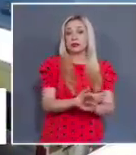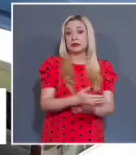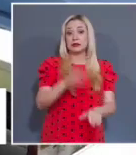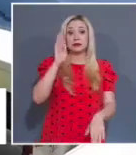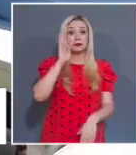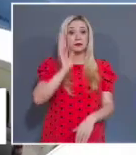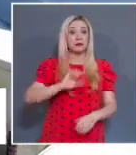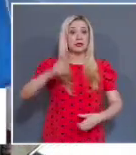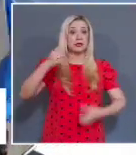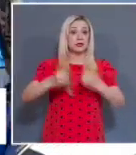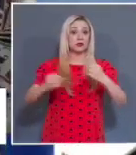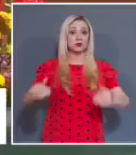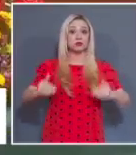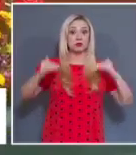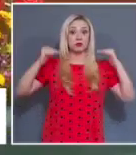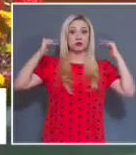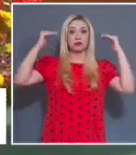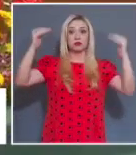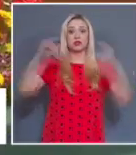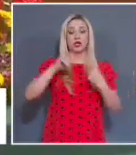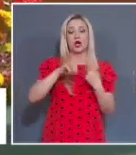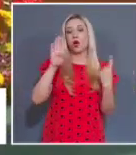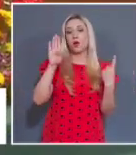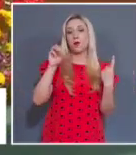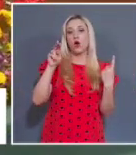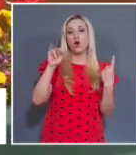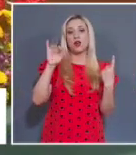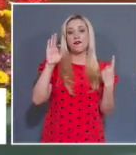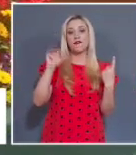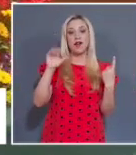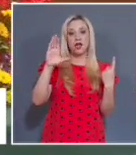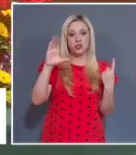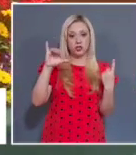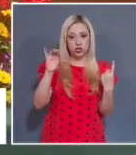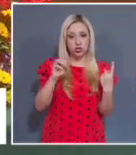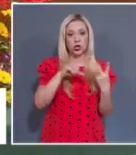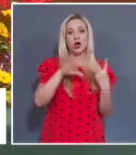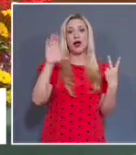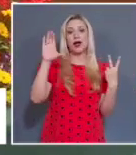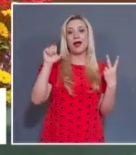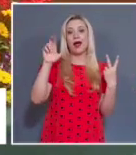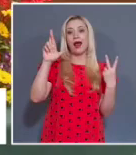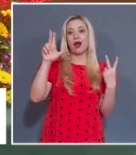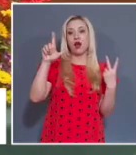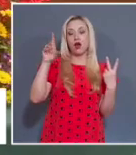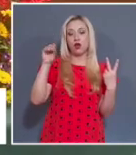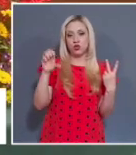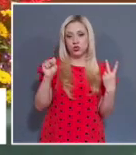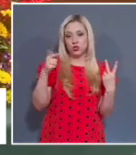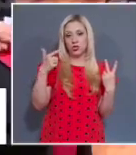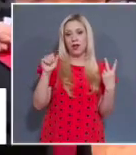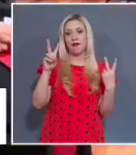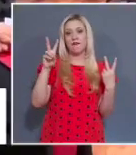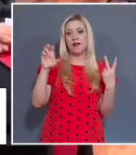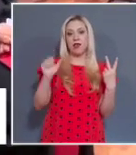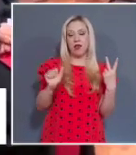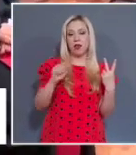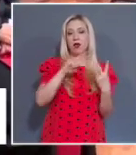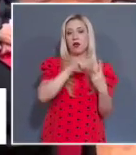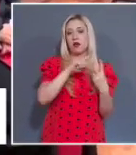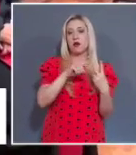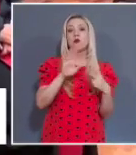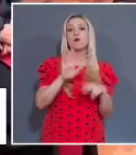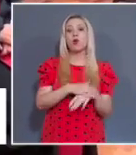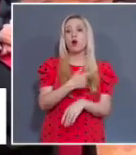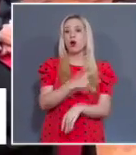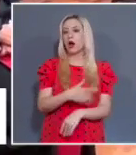Suprema Bonifacio Ríos Ábalos y Carlos Fernández Gadea. El Congreso Nacional los acusaba de tomar decisiones